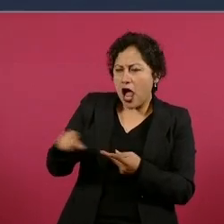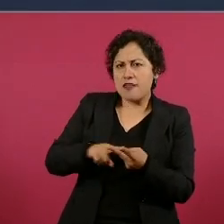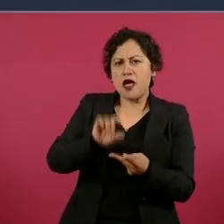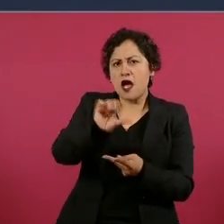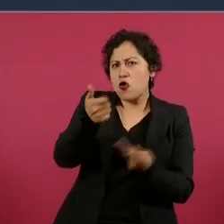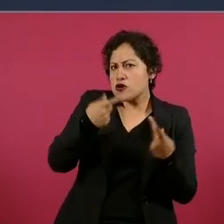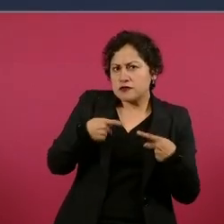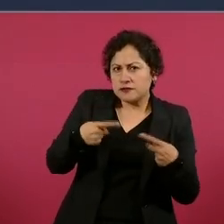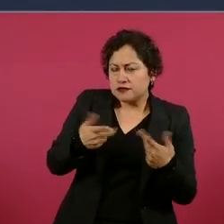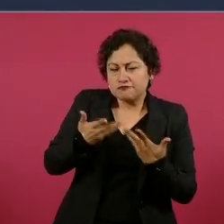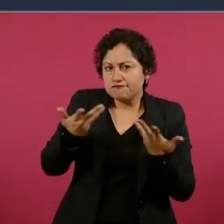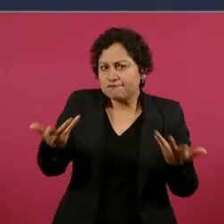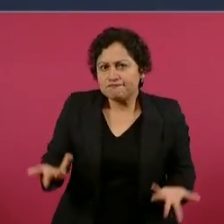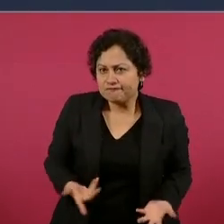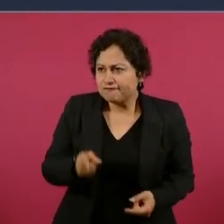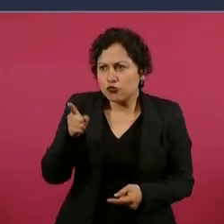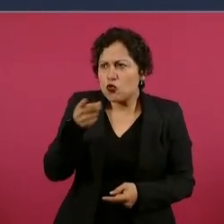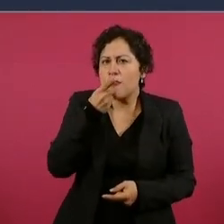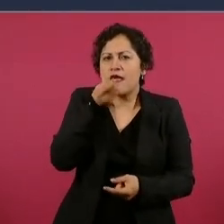No, fíjate. Dices Truán.